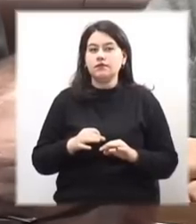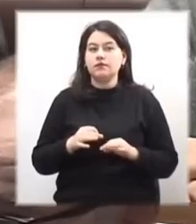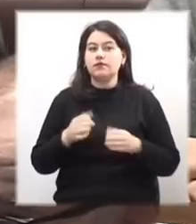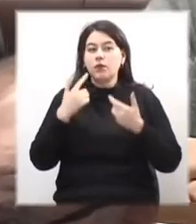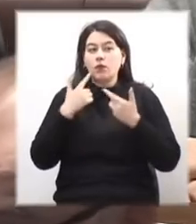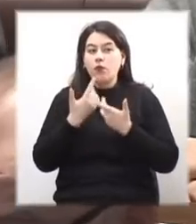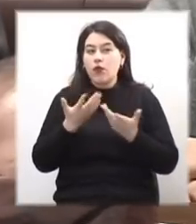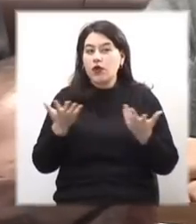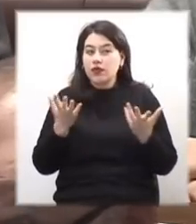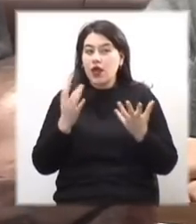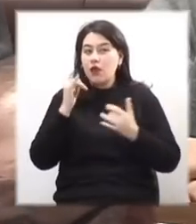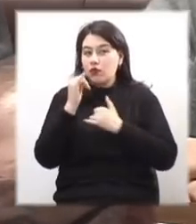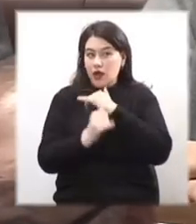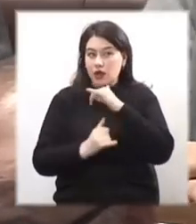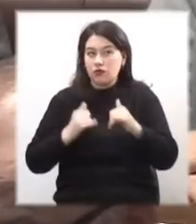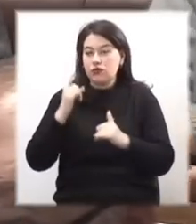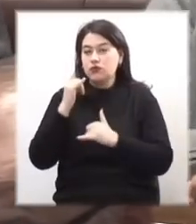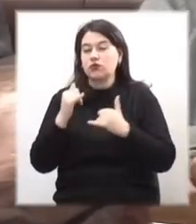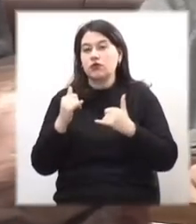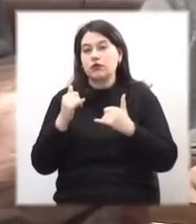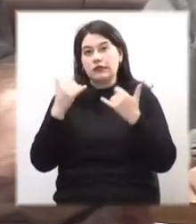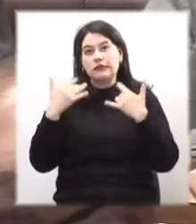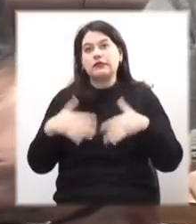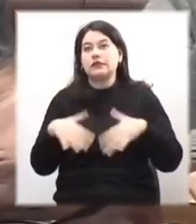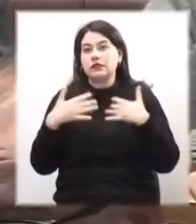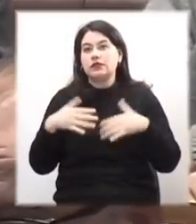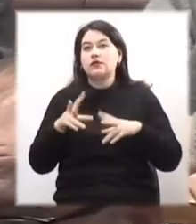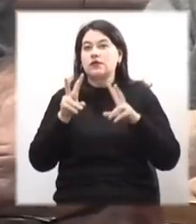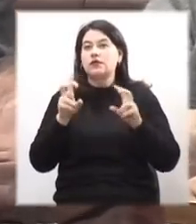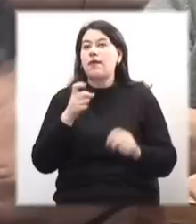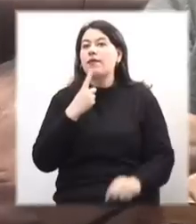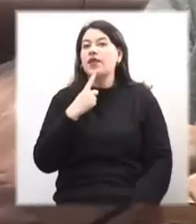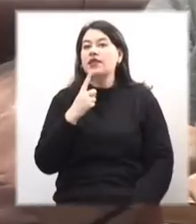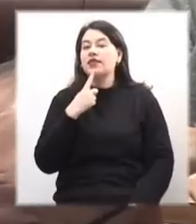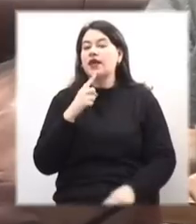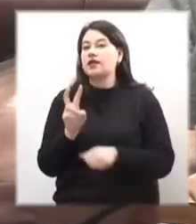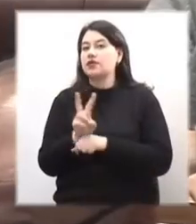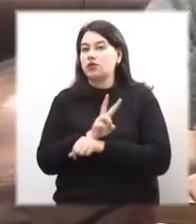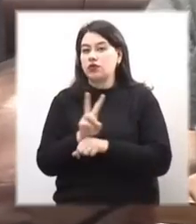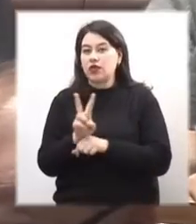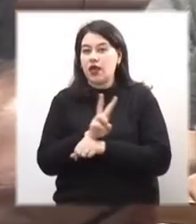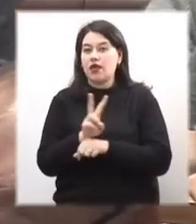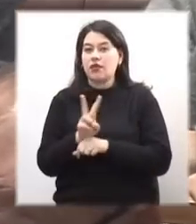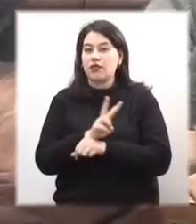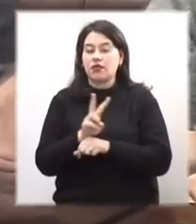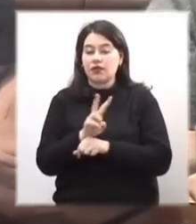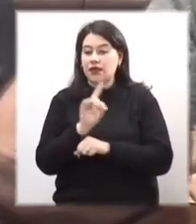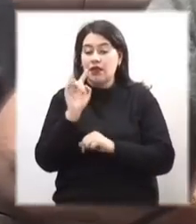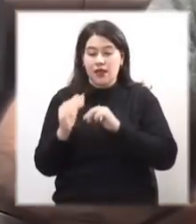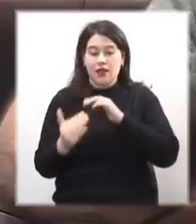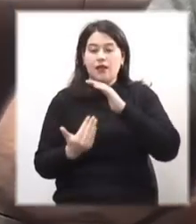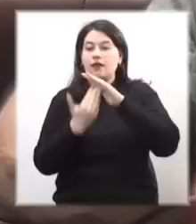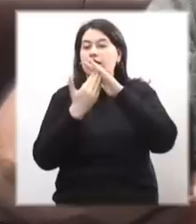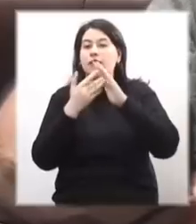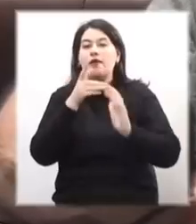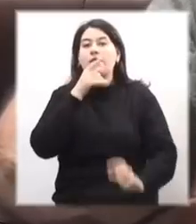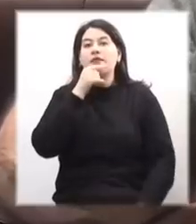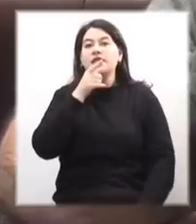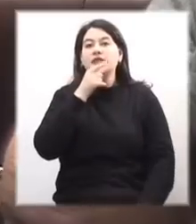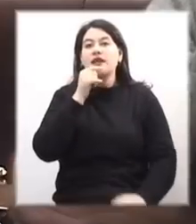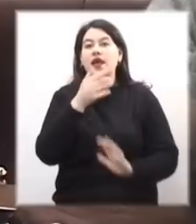señal, un anuncio que tendrá enorme repercusión en la política de seguridad, en el mando sobre la Policía Nacional y en